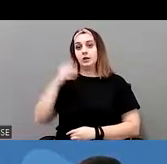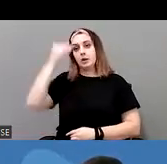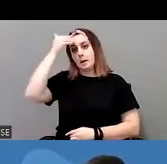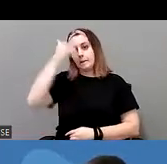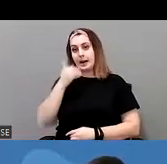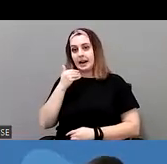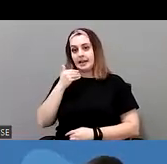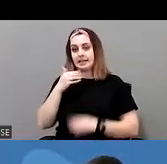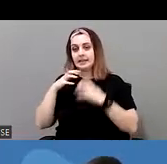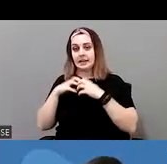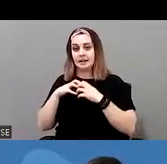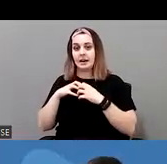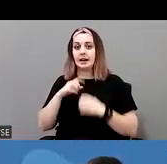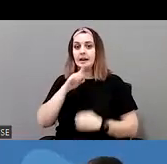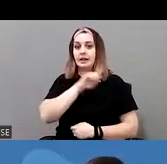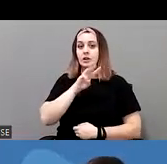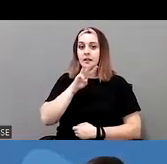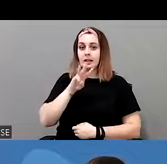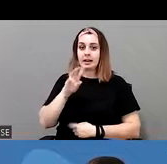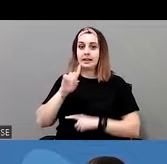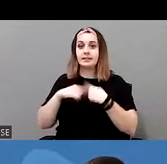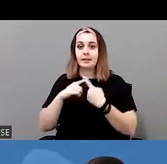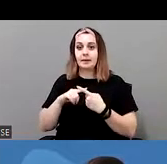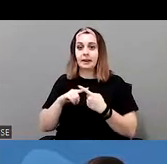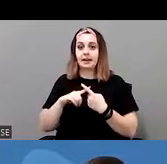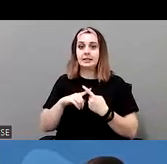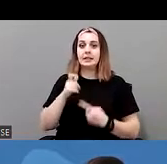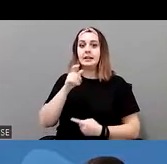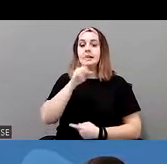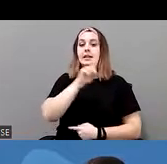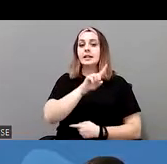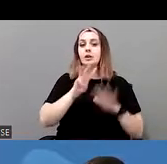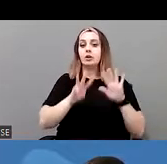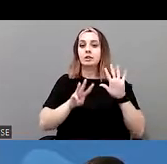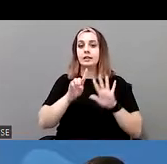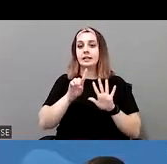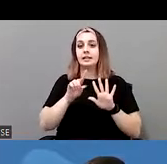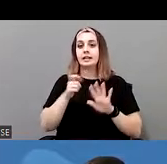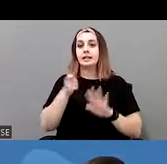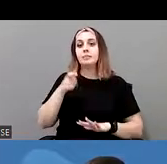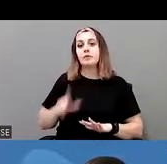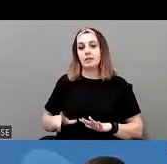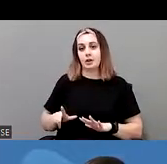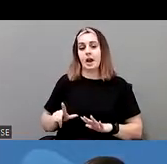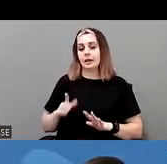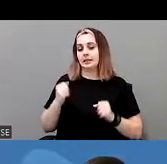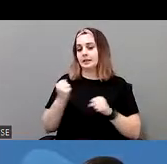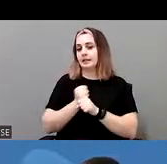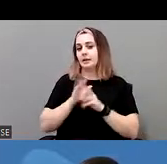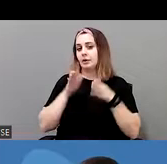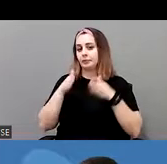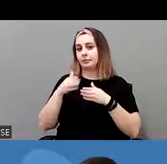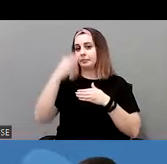con parálisis cerebral, 133 familias y 186 profesionales que trabajan con personas con parálisis cerebral